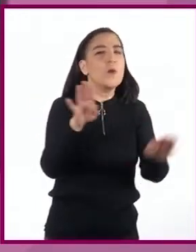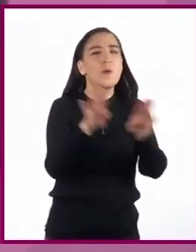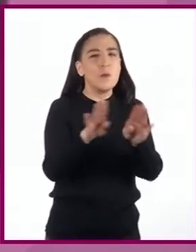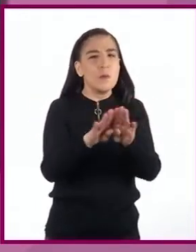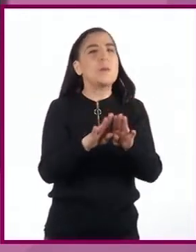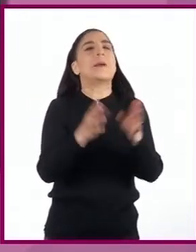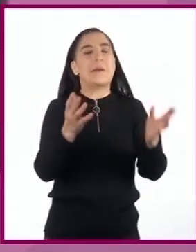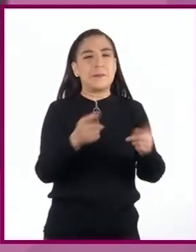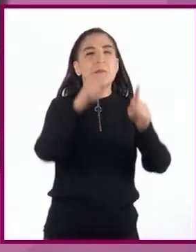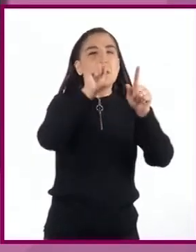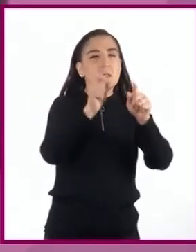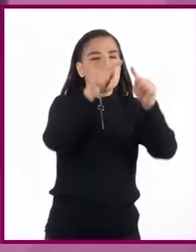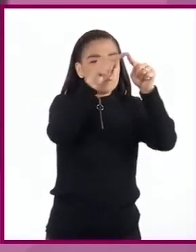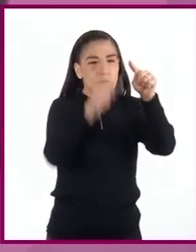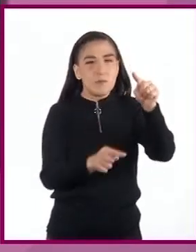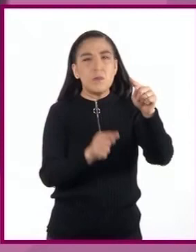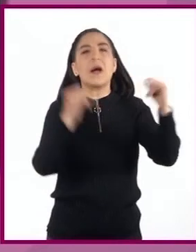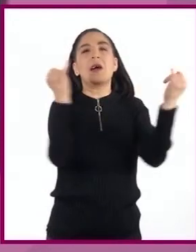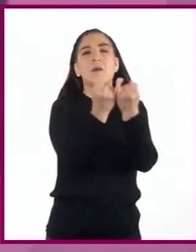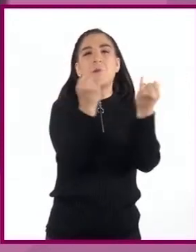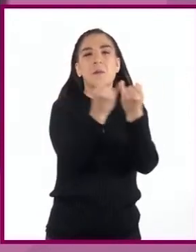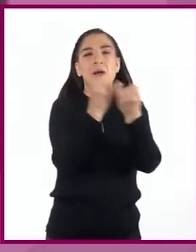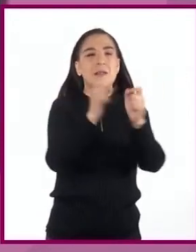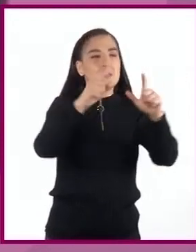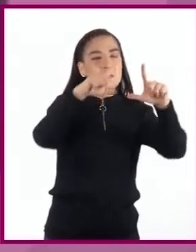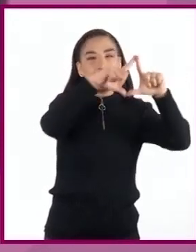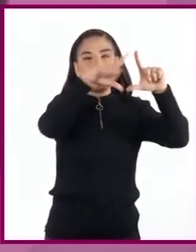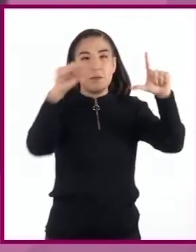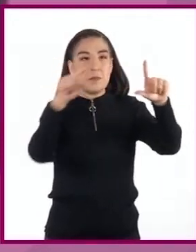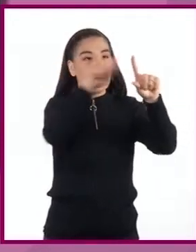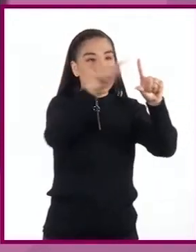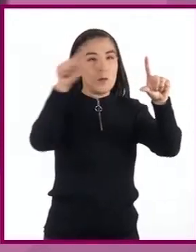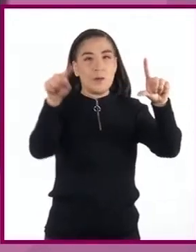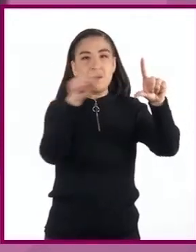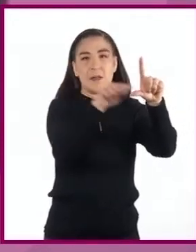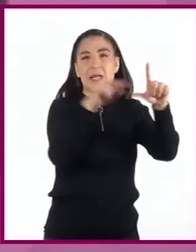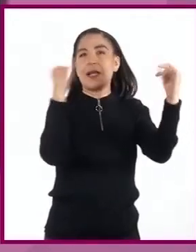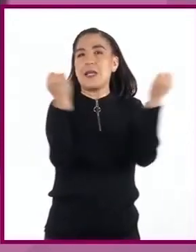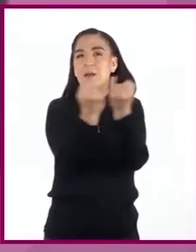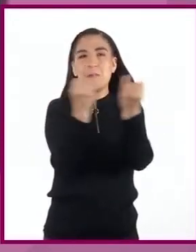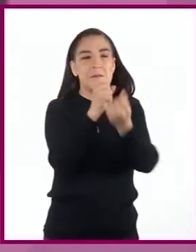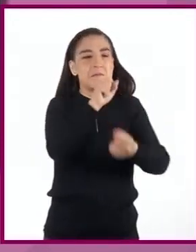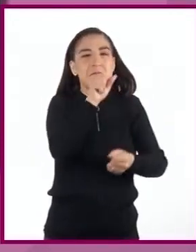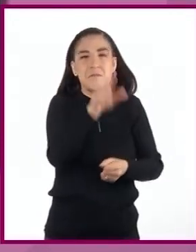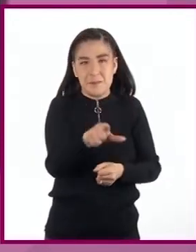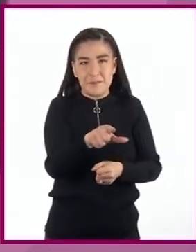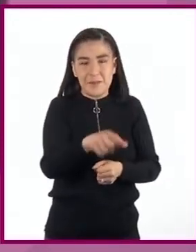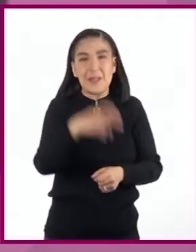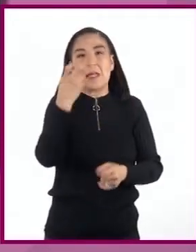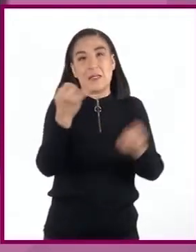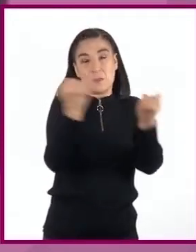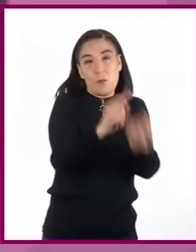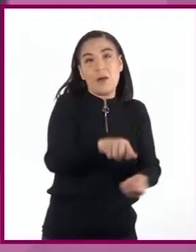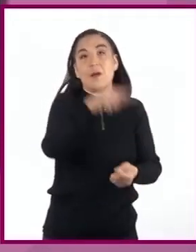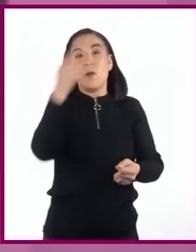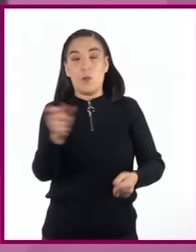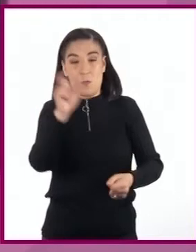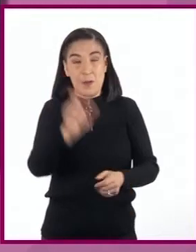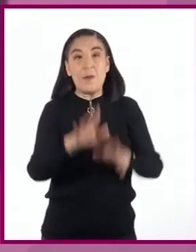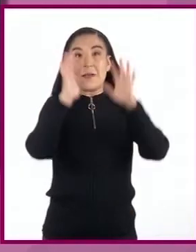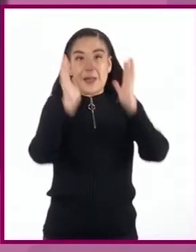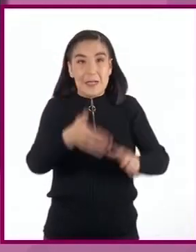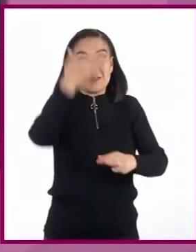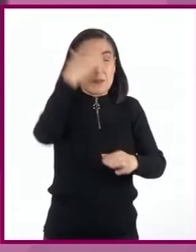criterio de congruencia referente a los tres lados correspondientes de los dos triángulos. Este criterio se aplica cuando se conocen